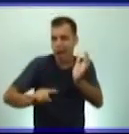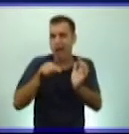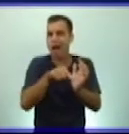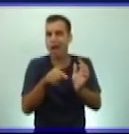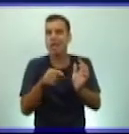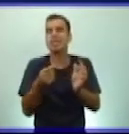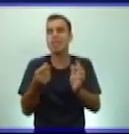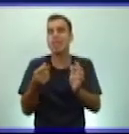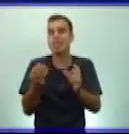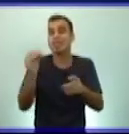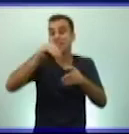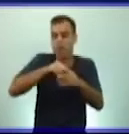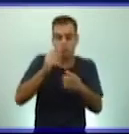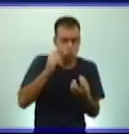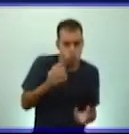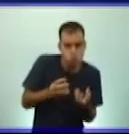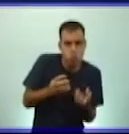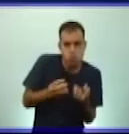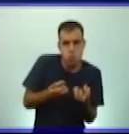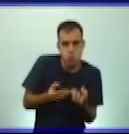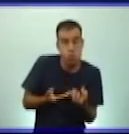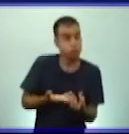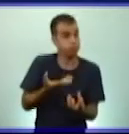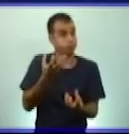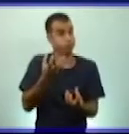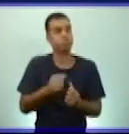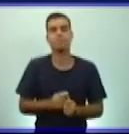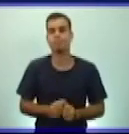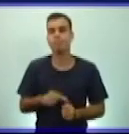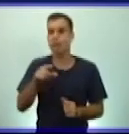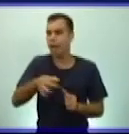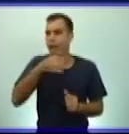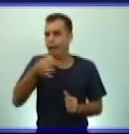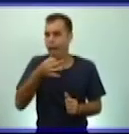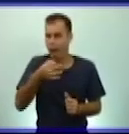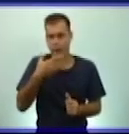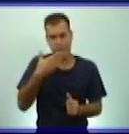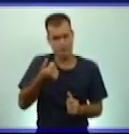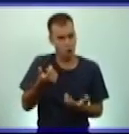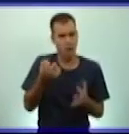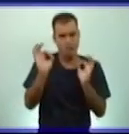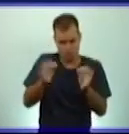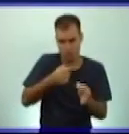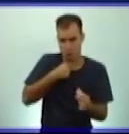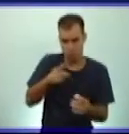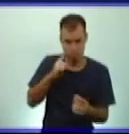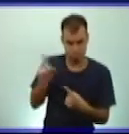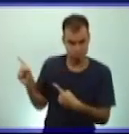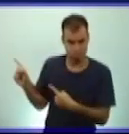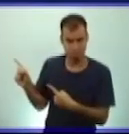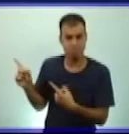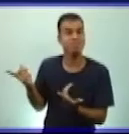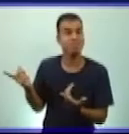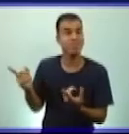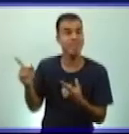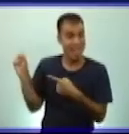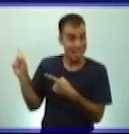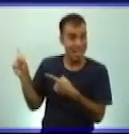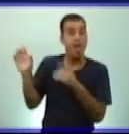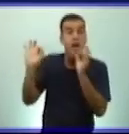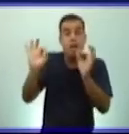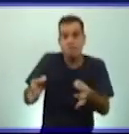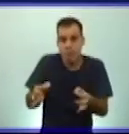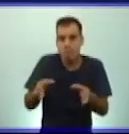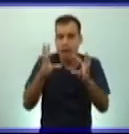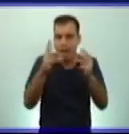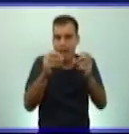el calentamiento. Vamos a explicar esto un poco mejor a través del mismo ejemplo. Misma masa, cantidad